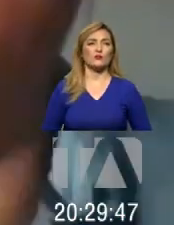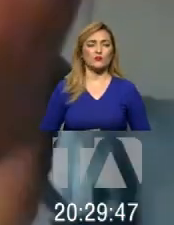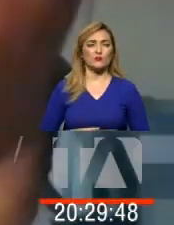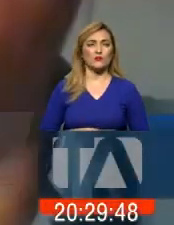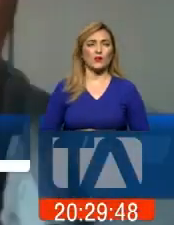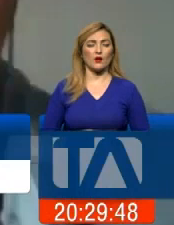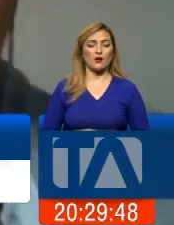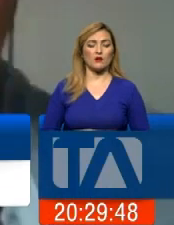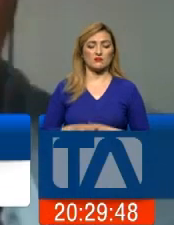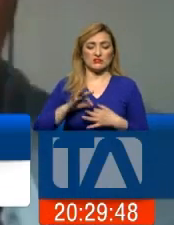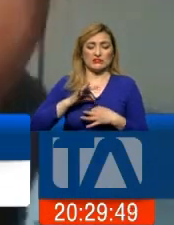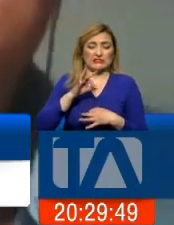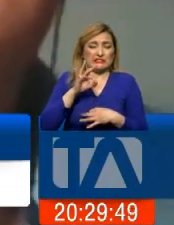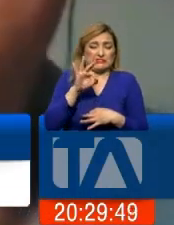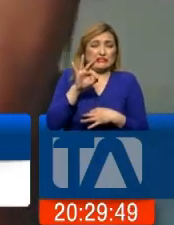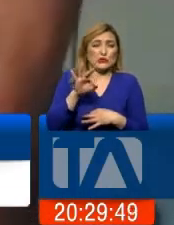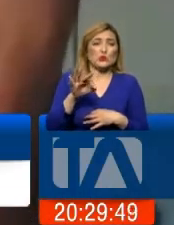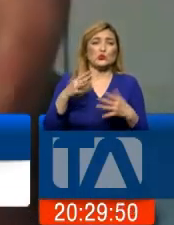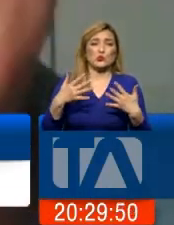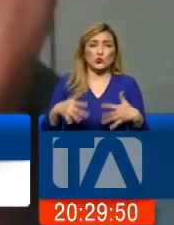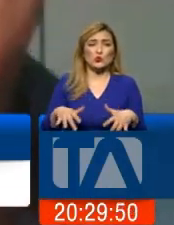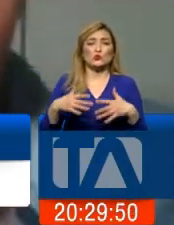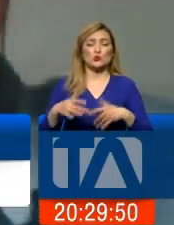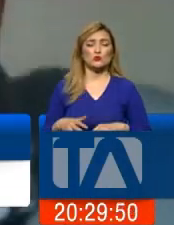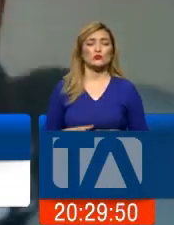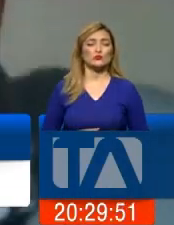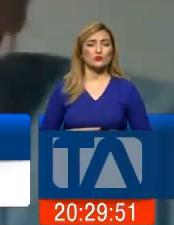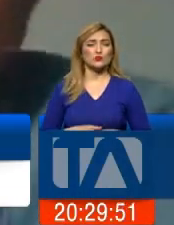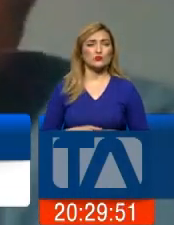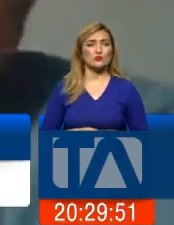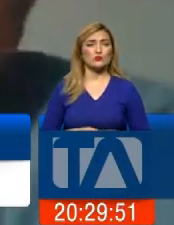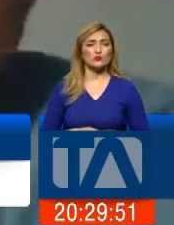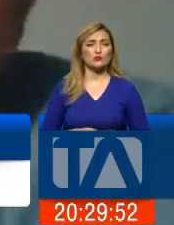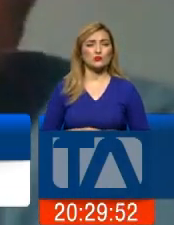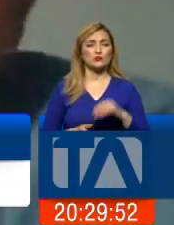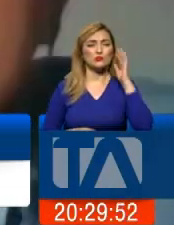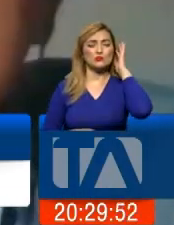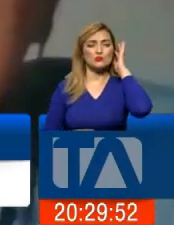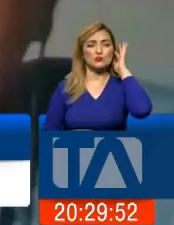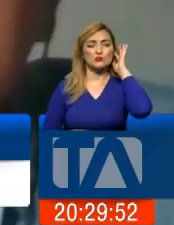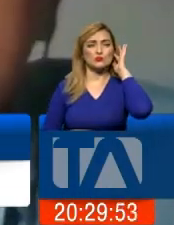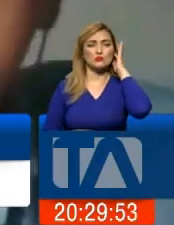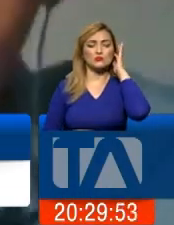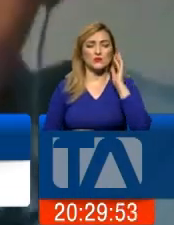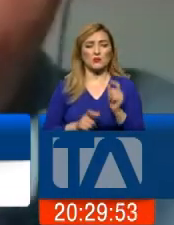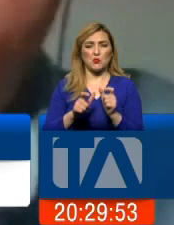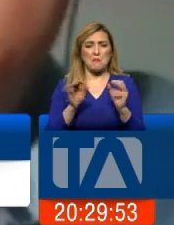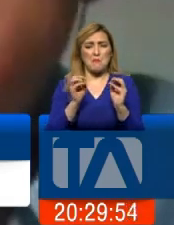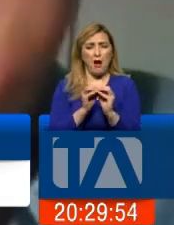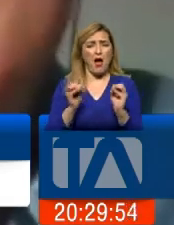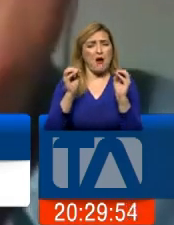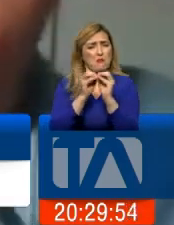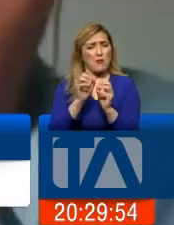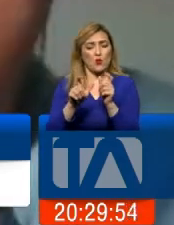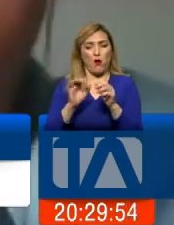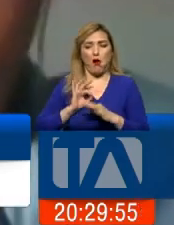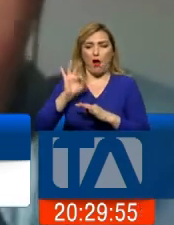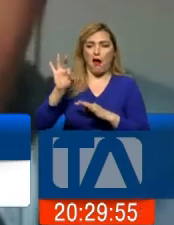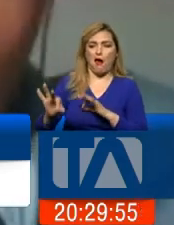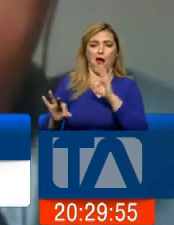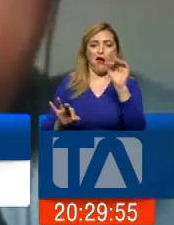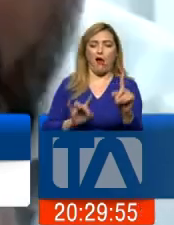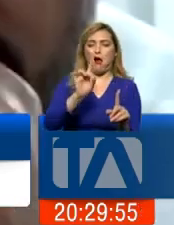alerta epidemiológica debido a un incremento en la región de casos de sarampión, y es una alerta que se ha vuelto